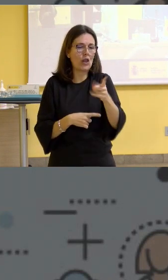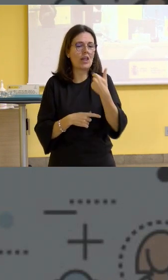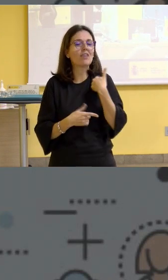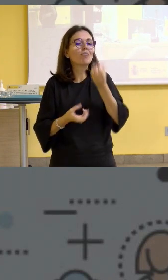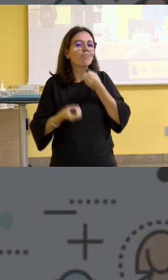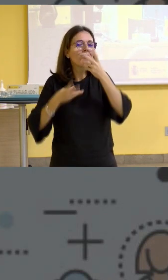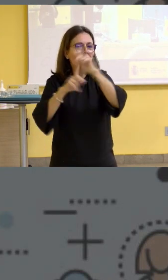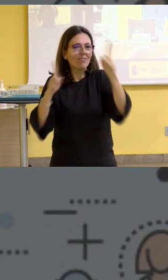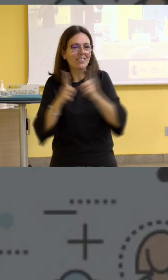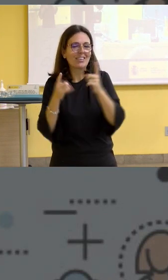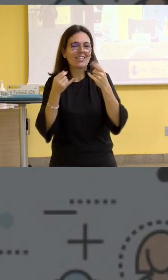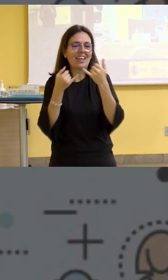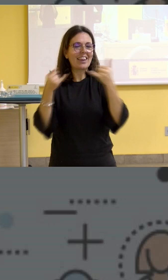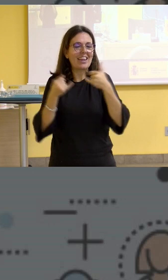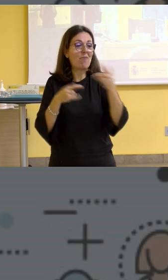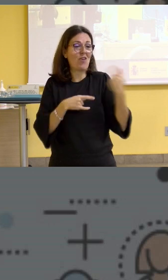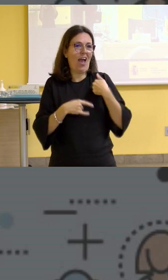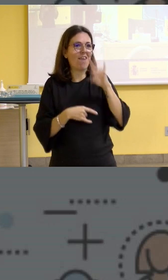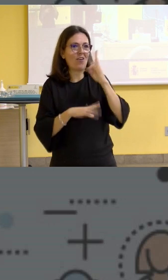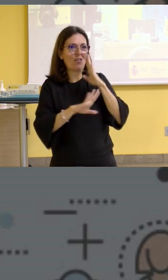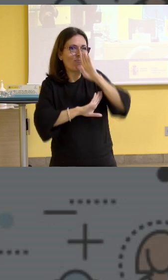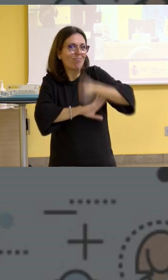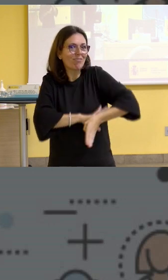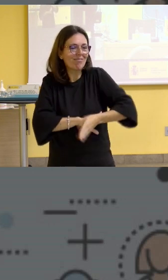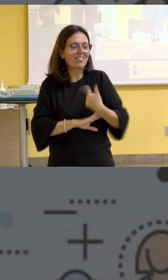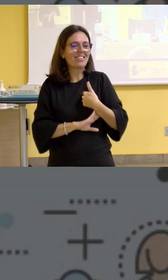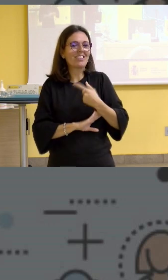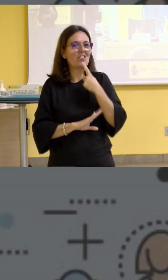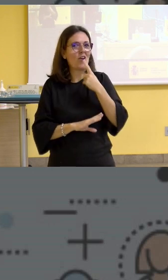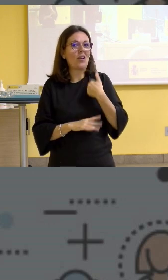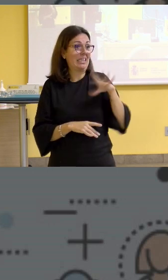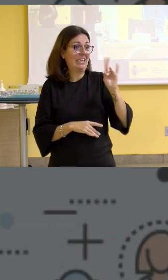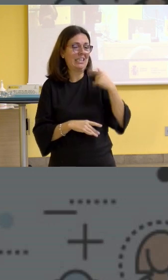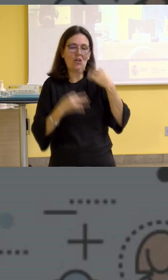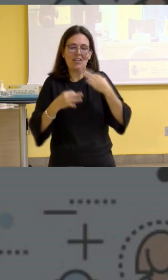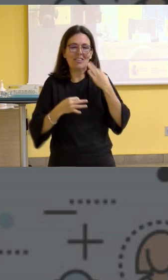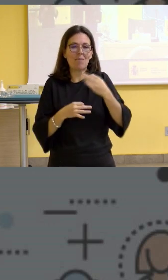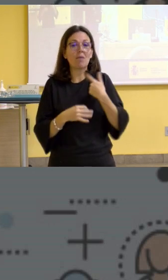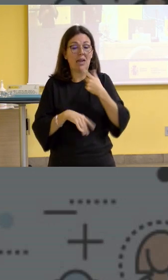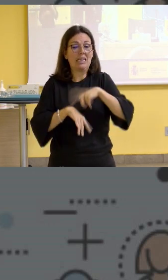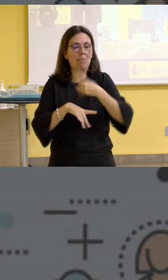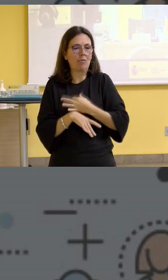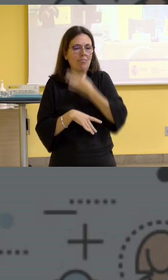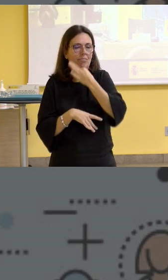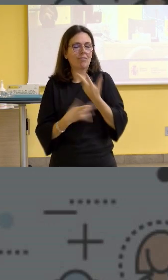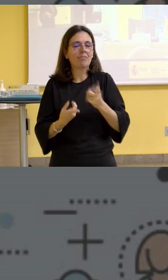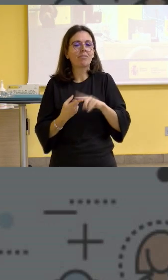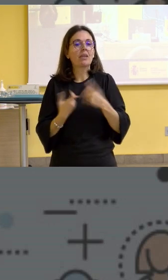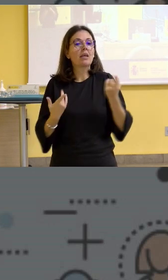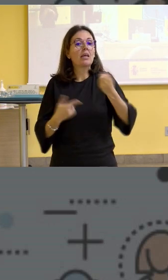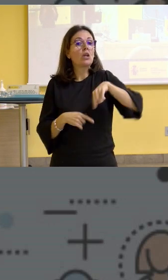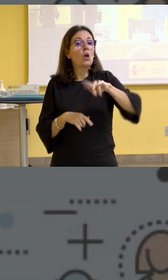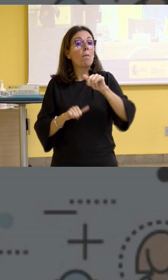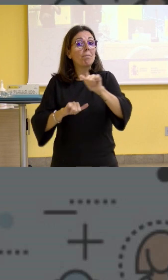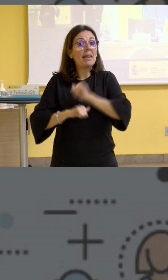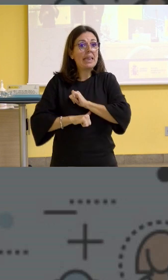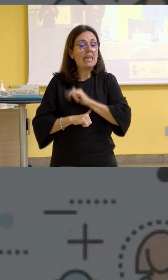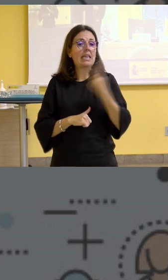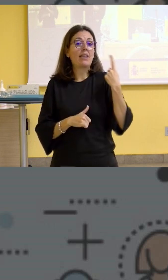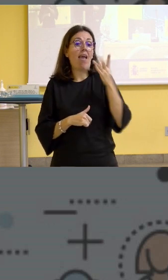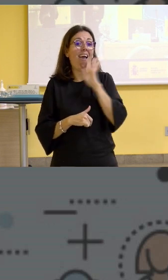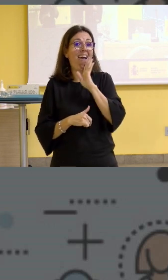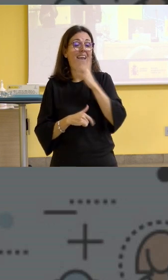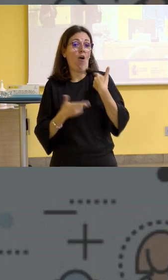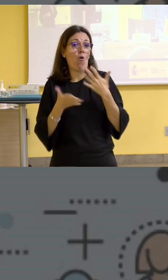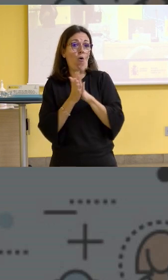Adelante. Porque veo que te metes ya en harinas, yo a full, bien siempre. porque vamos de tiempo un poco justito. Todo lo que quede pendiente, tanto de Azucena, que